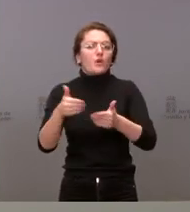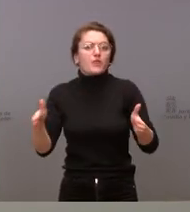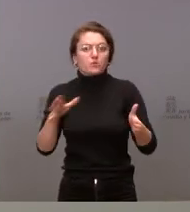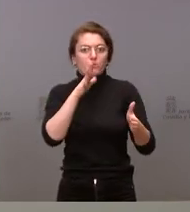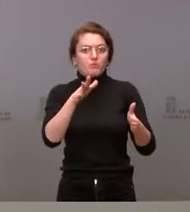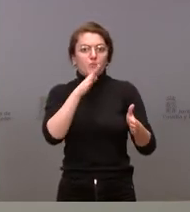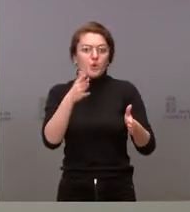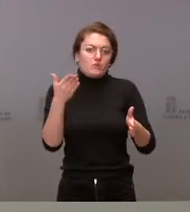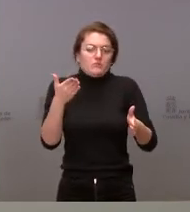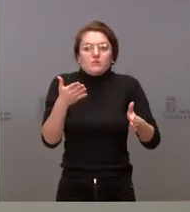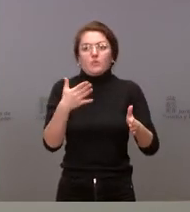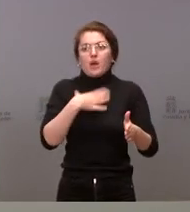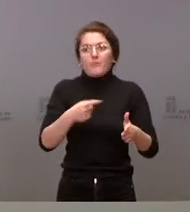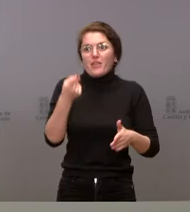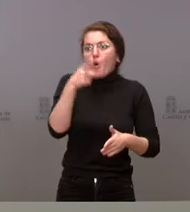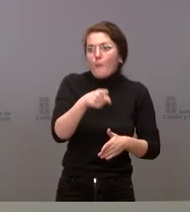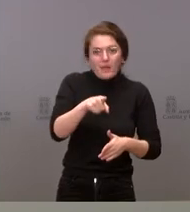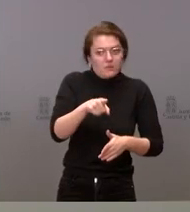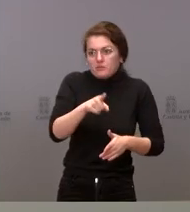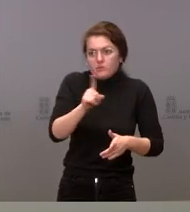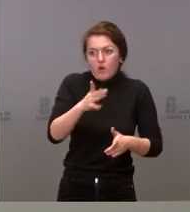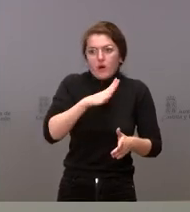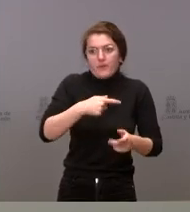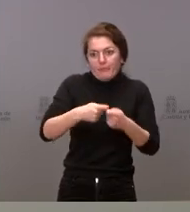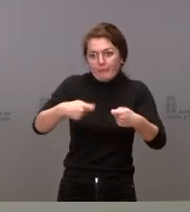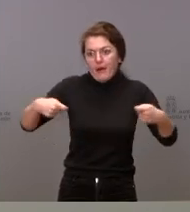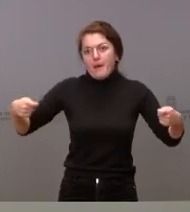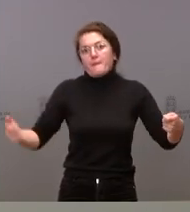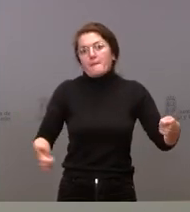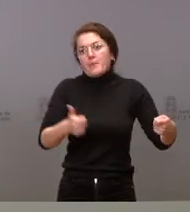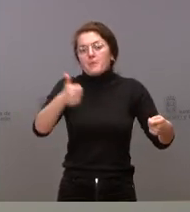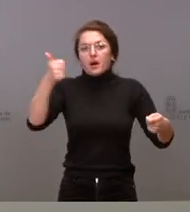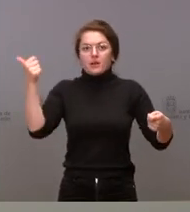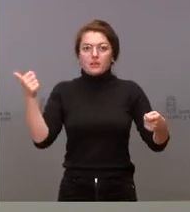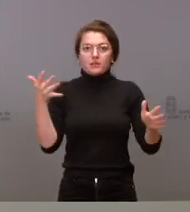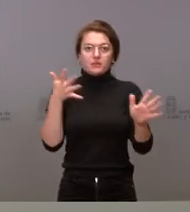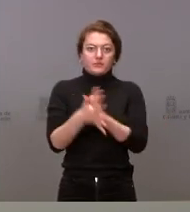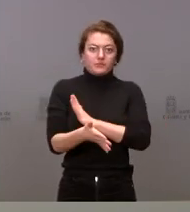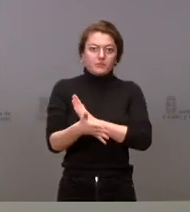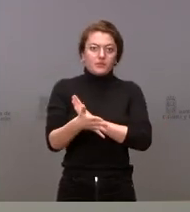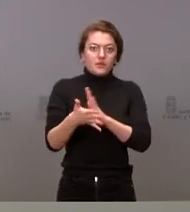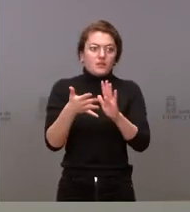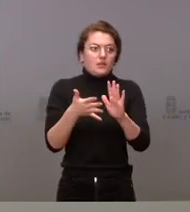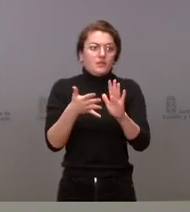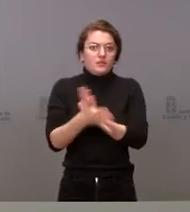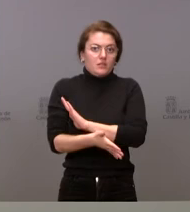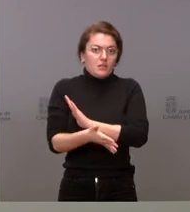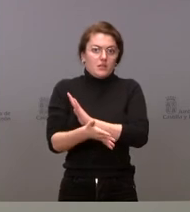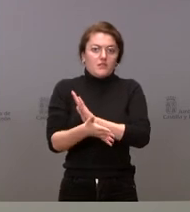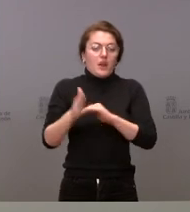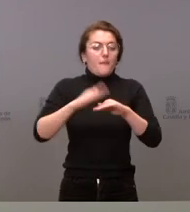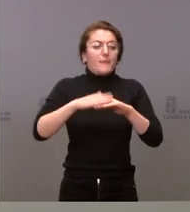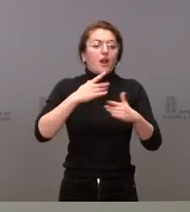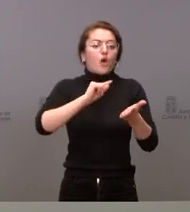solamente para un mes como en principio lo hemos hecho sino que hubiera que haberlo extendido en el tiempo e ir aumentando en el tiempo sin tener necesidad de tocar el contrato